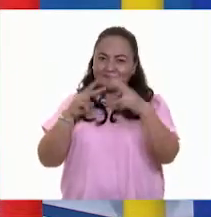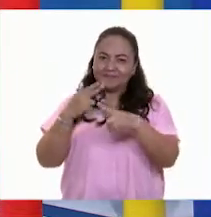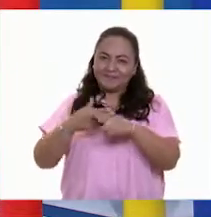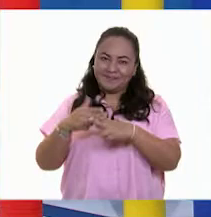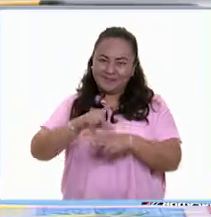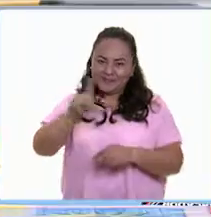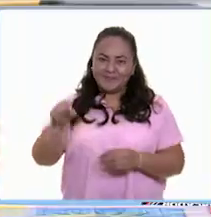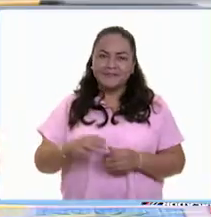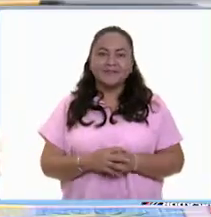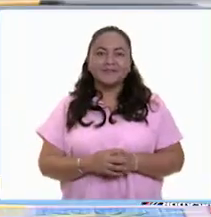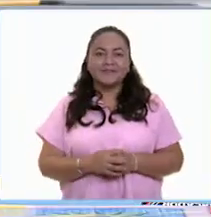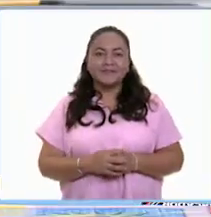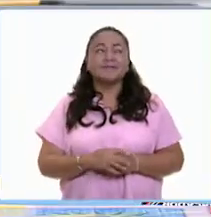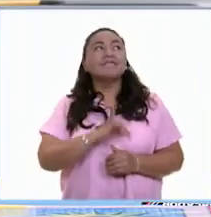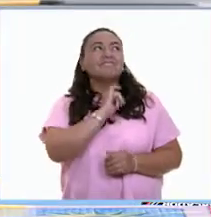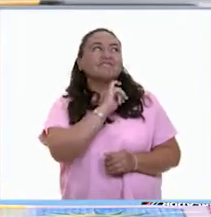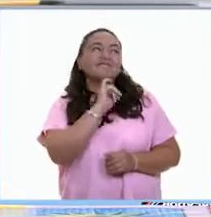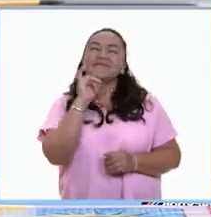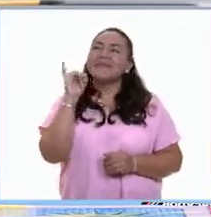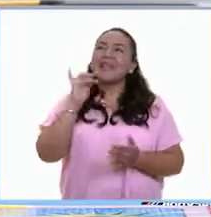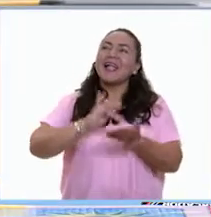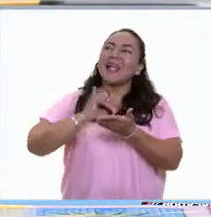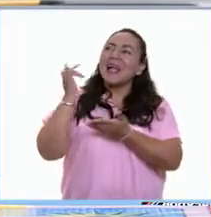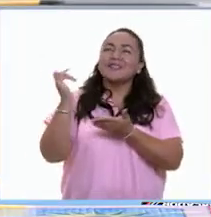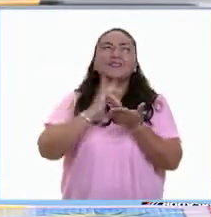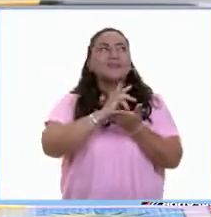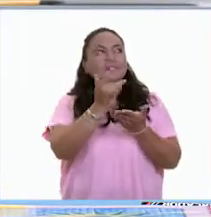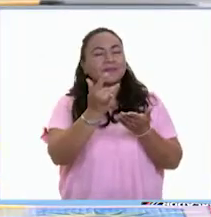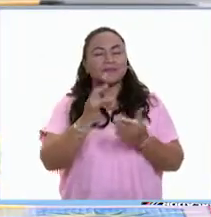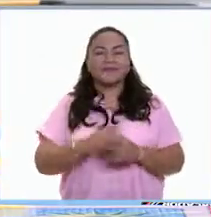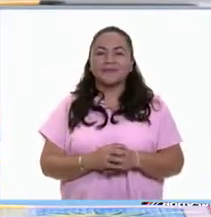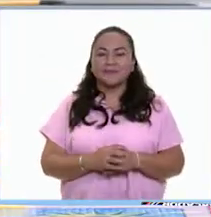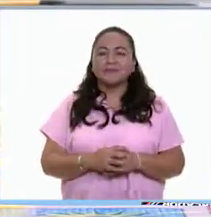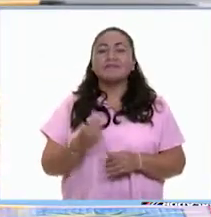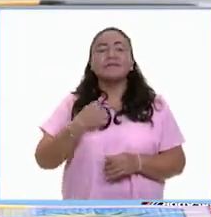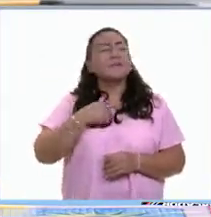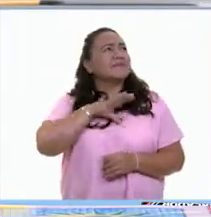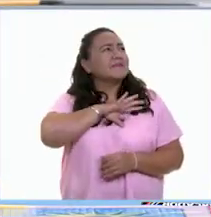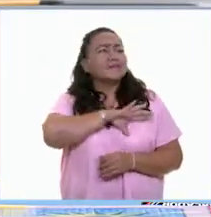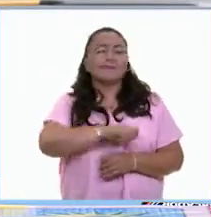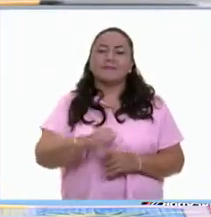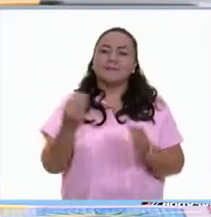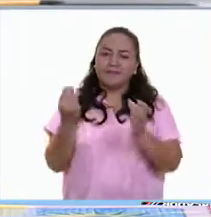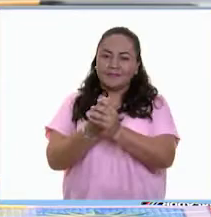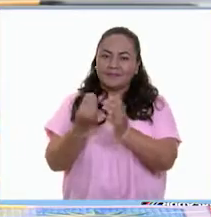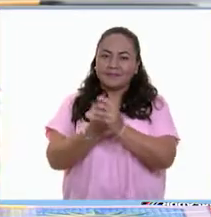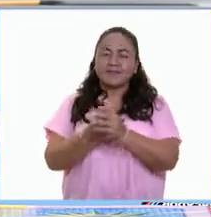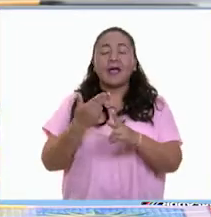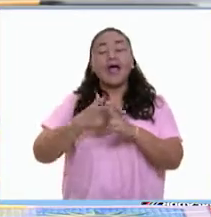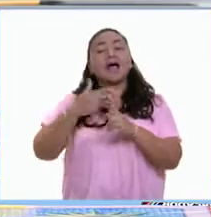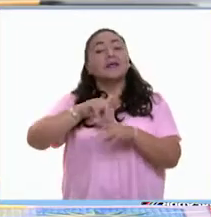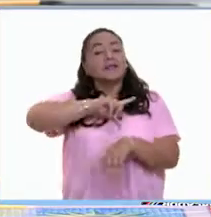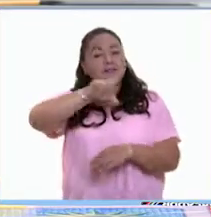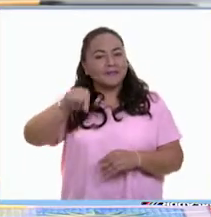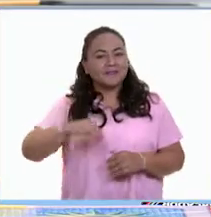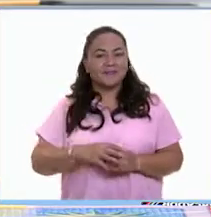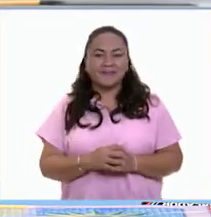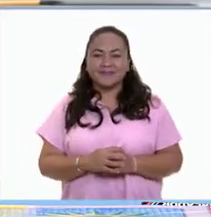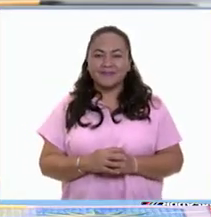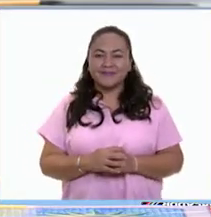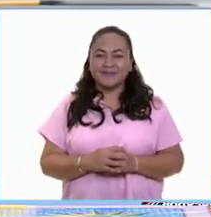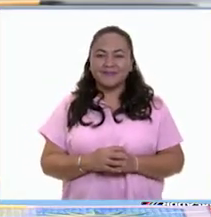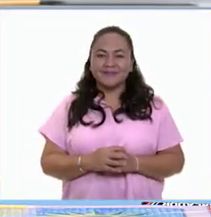pronto! Sí, gracias, maestra. Gracias, Larisa. Me encantó la clase. ¡Hasta pronto!